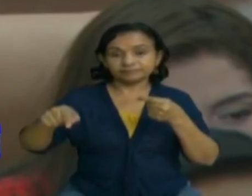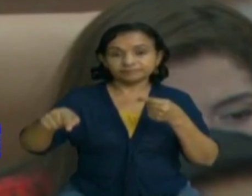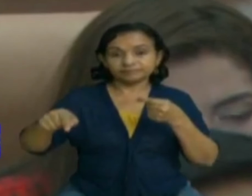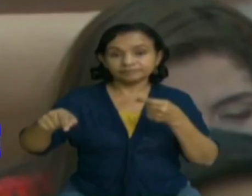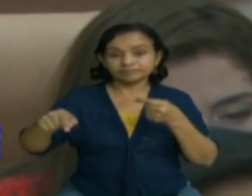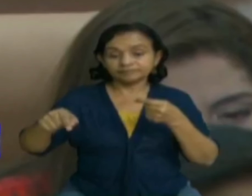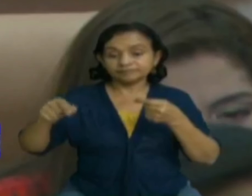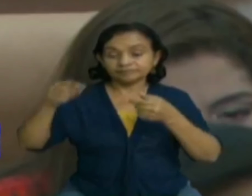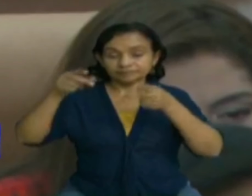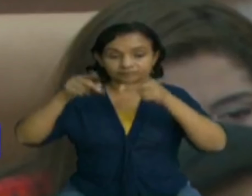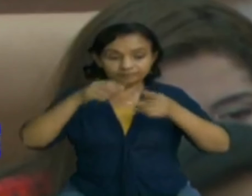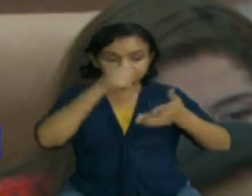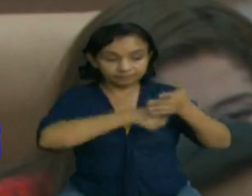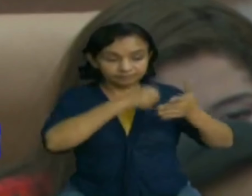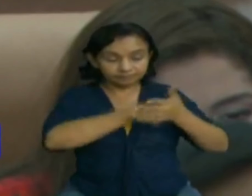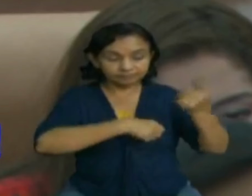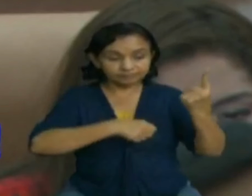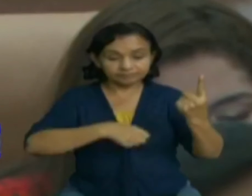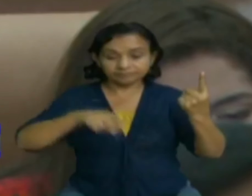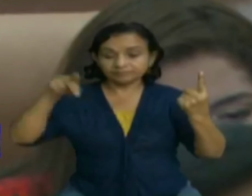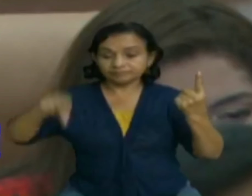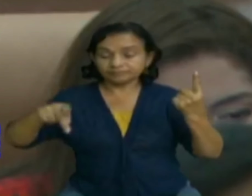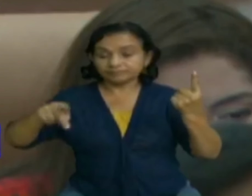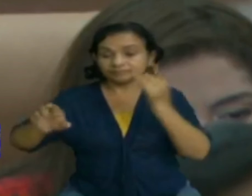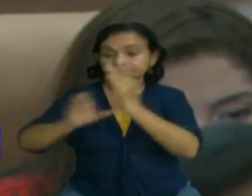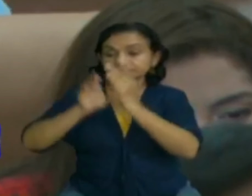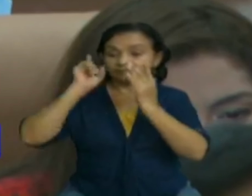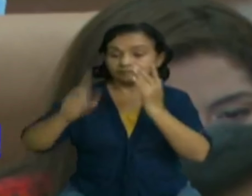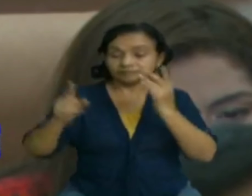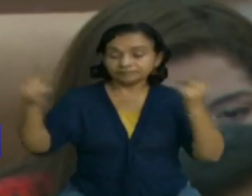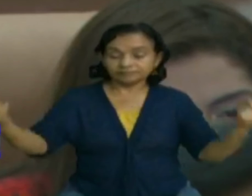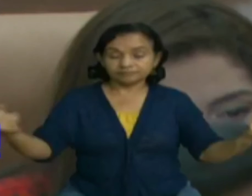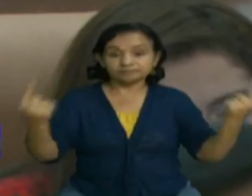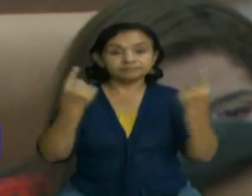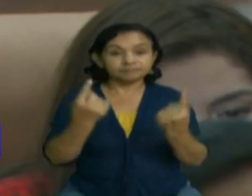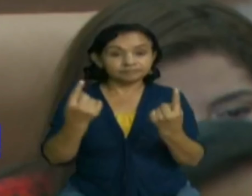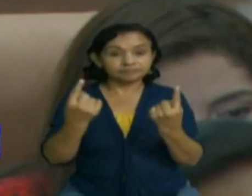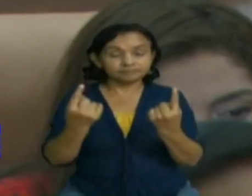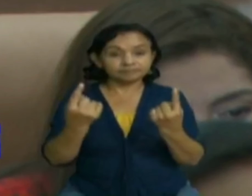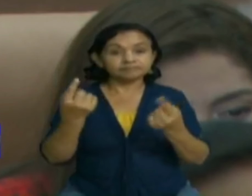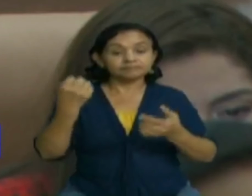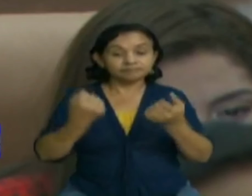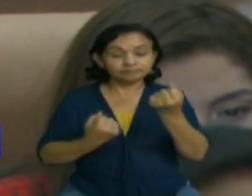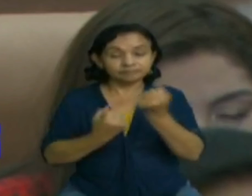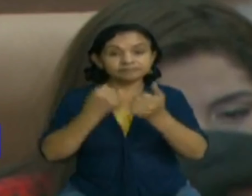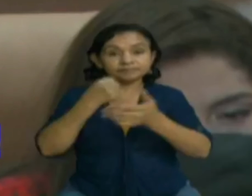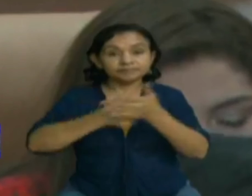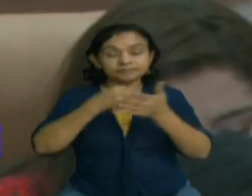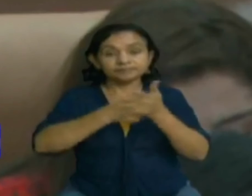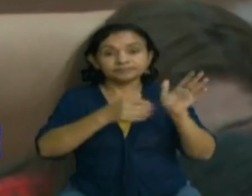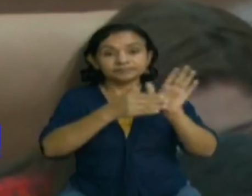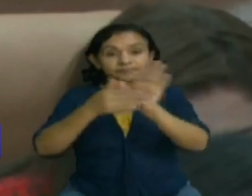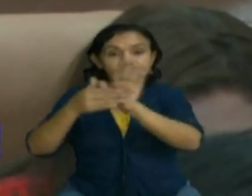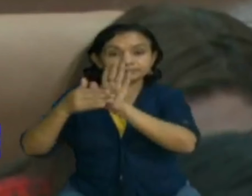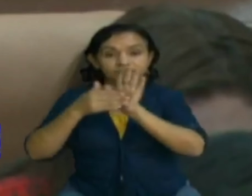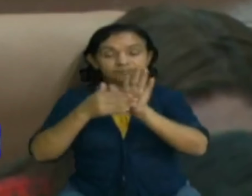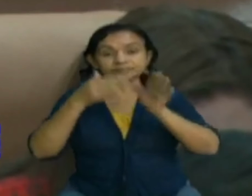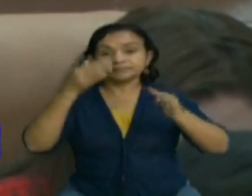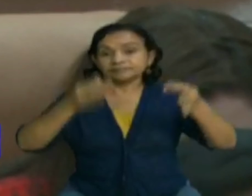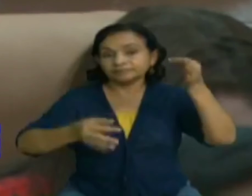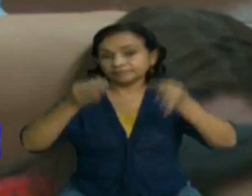la defensa como la persona que está siendo acusada. Eso es fortalecer nuestro modelo garantista de